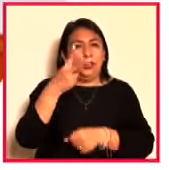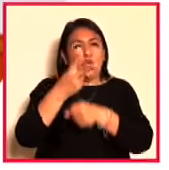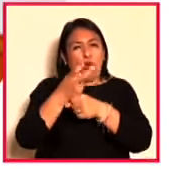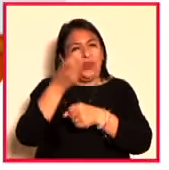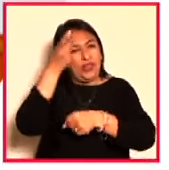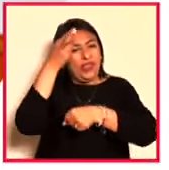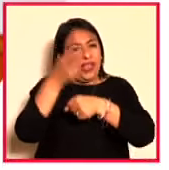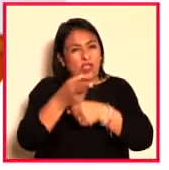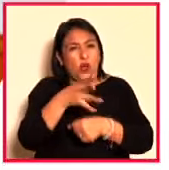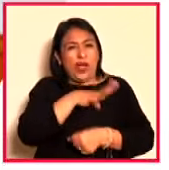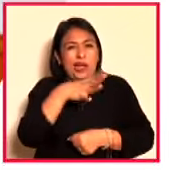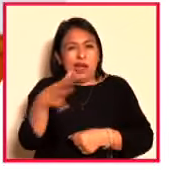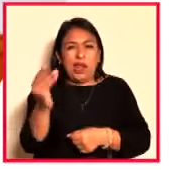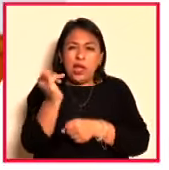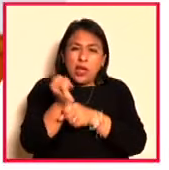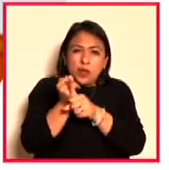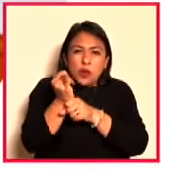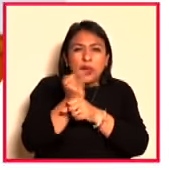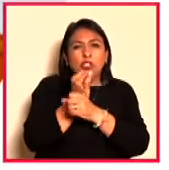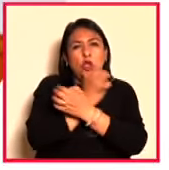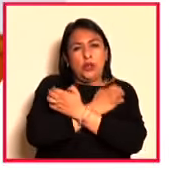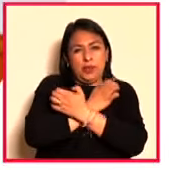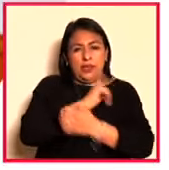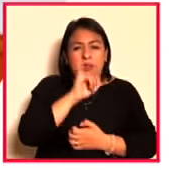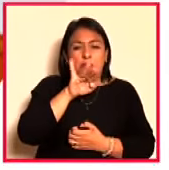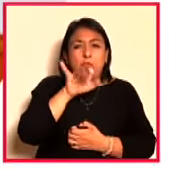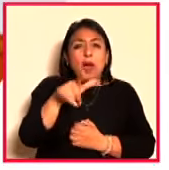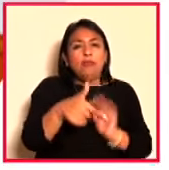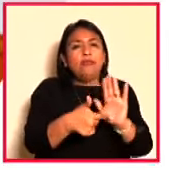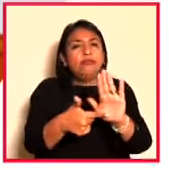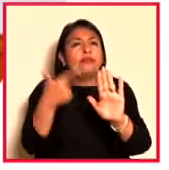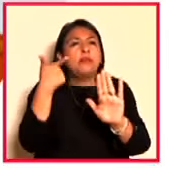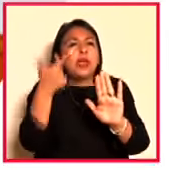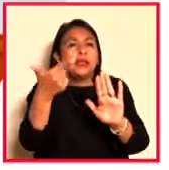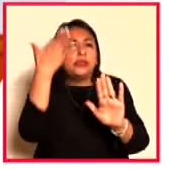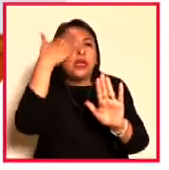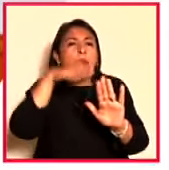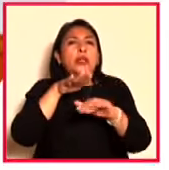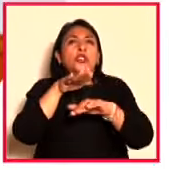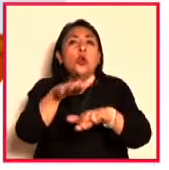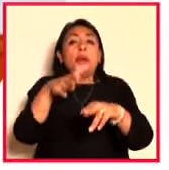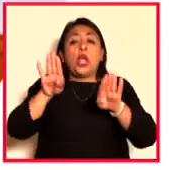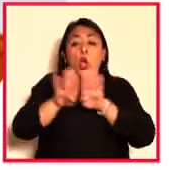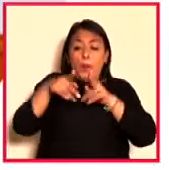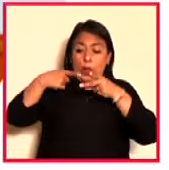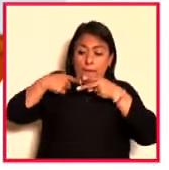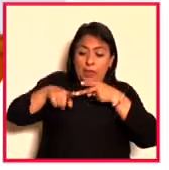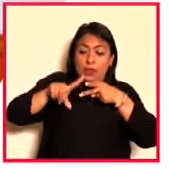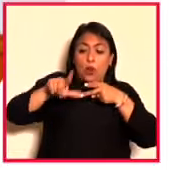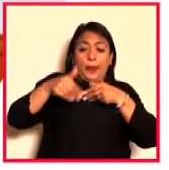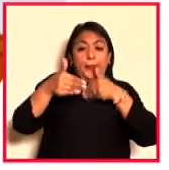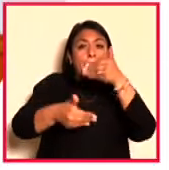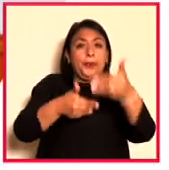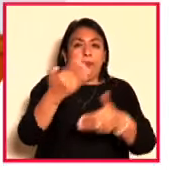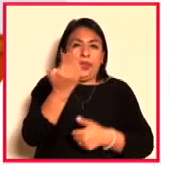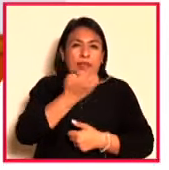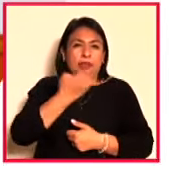e Investigación Artística del INBAL, nos permite conocer más sobre los inicios y la evolución de estas escuelas.